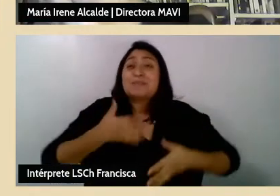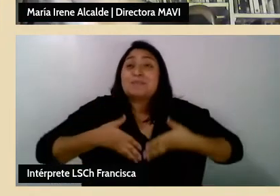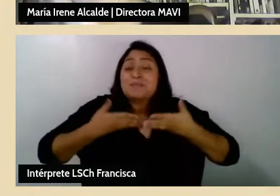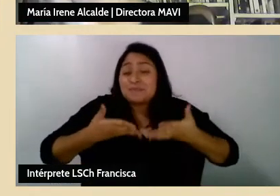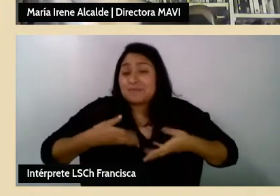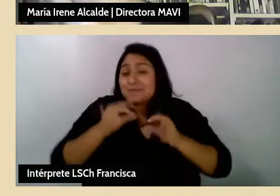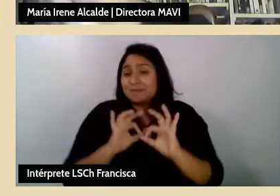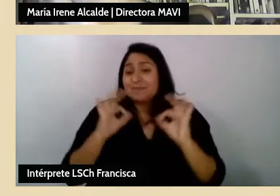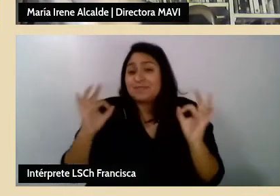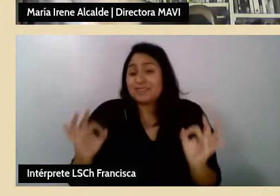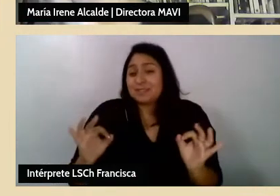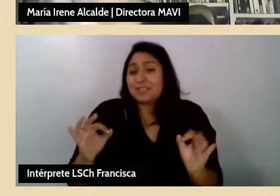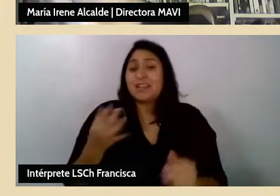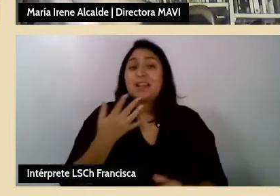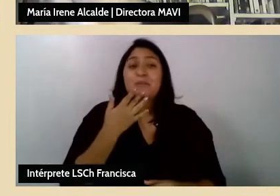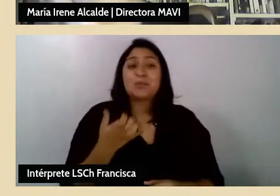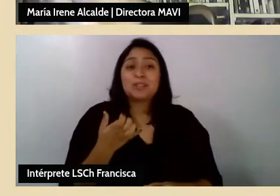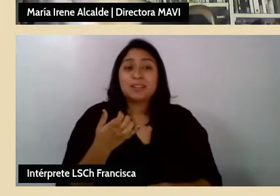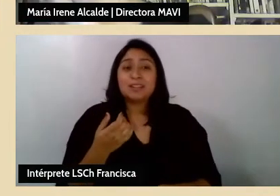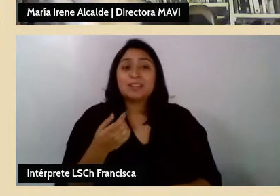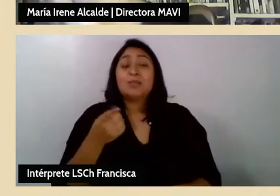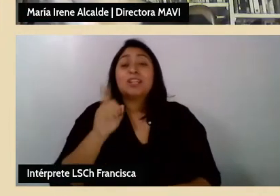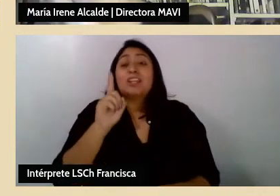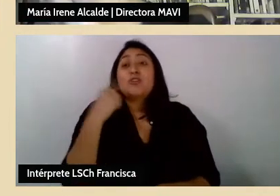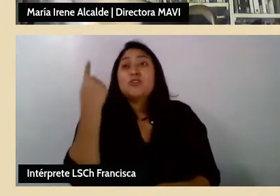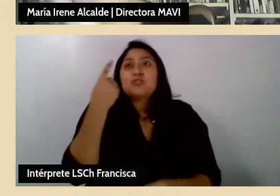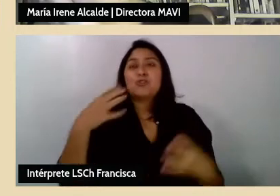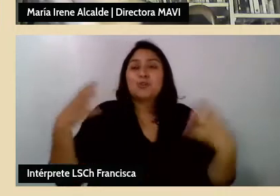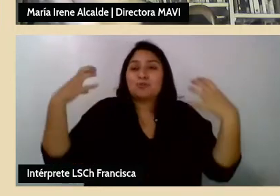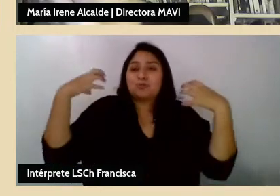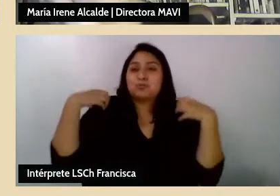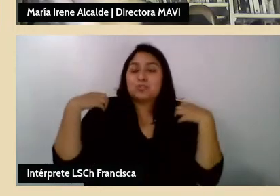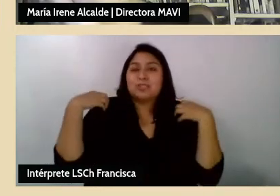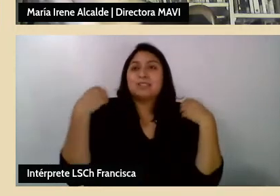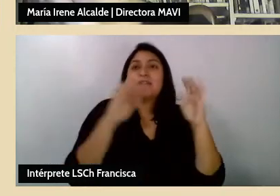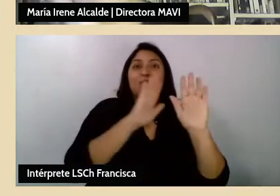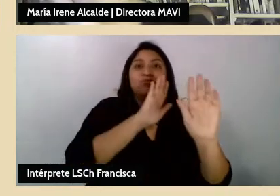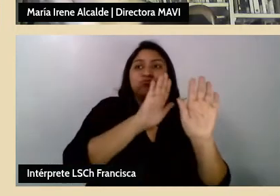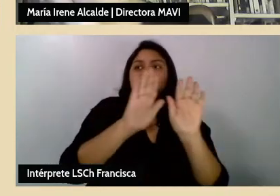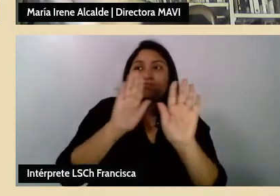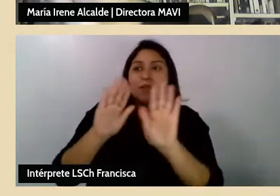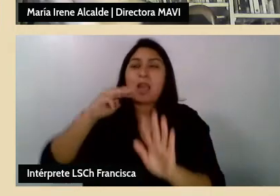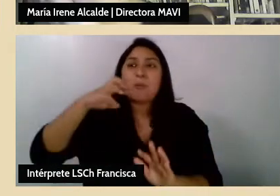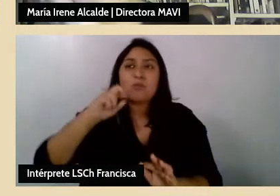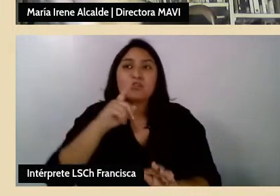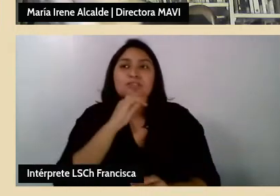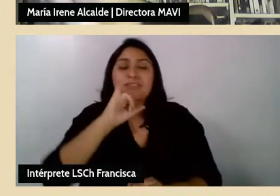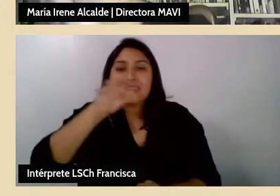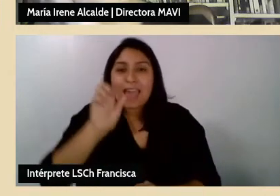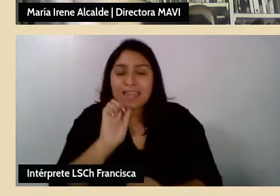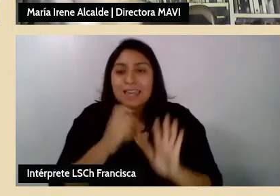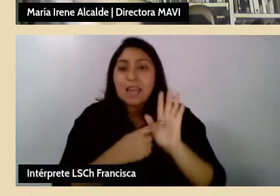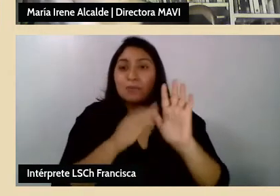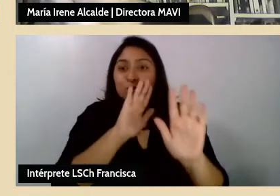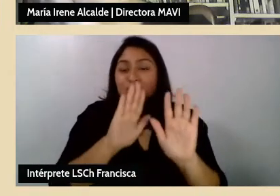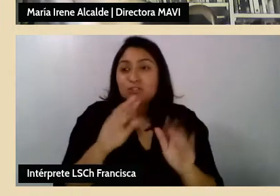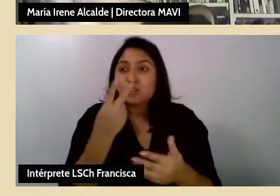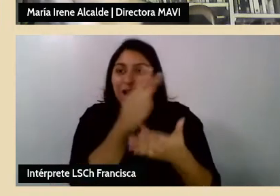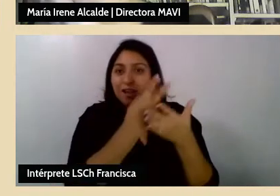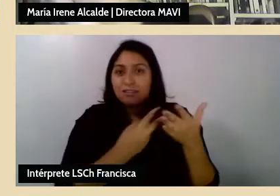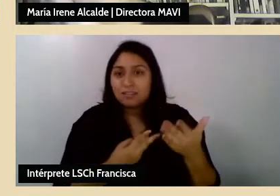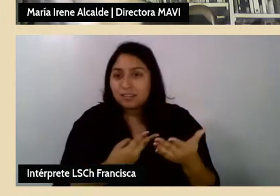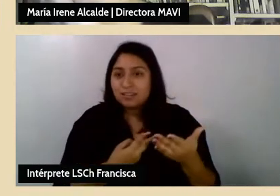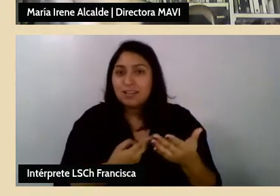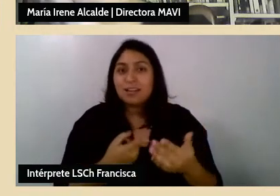no solamente estoy haciendo el montaje, no solamente hice el montaje de una exposición de un artista, sino que hice